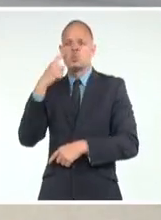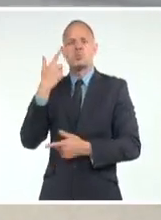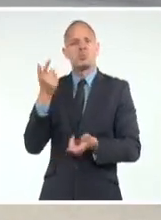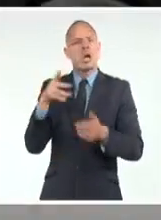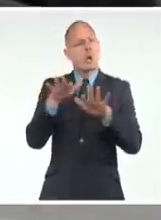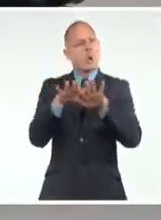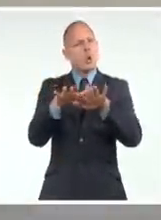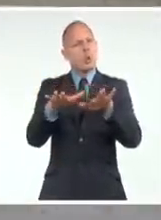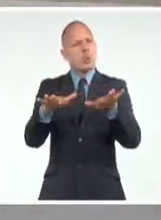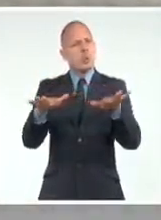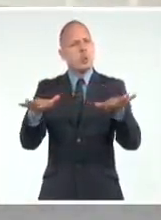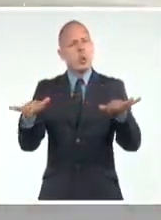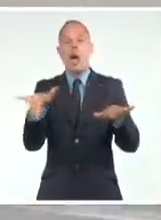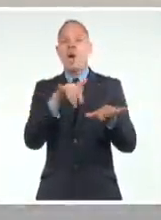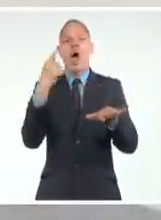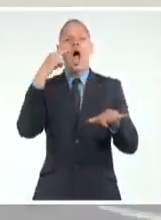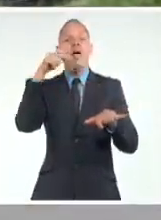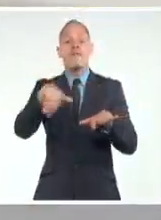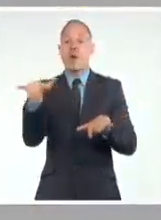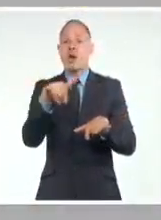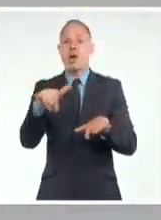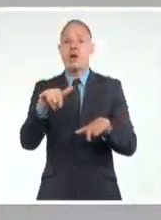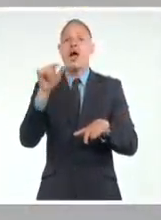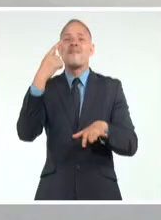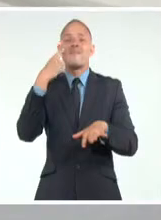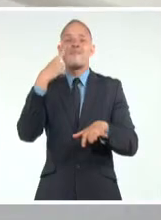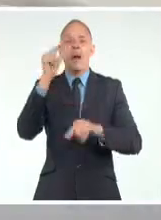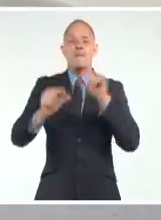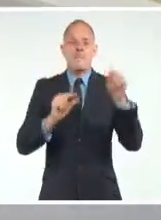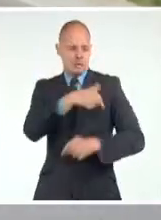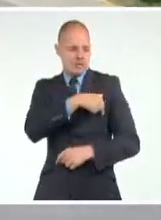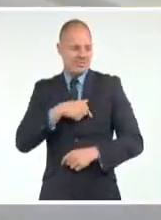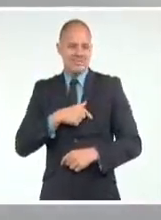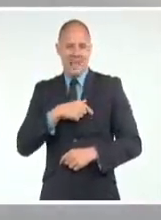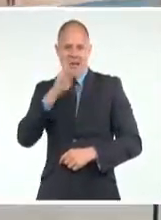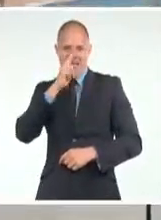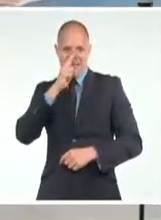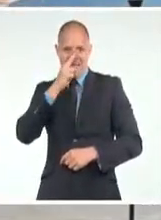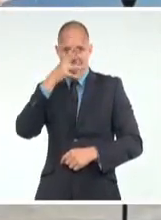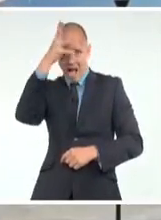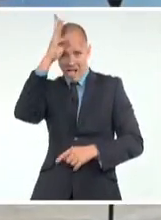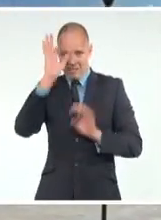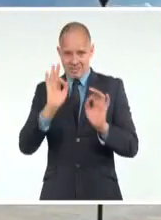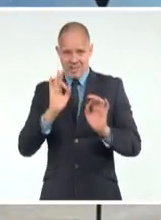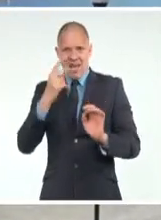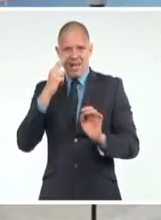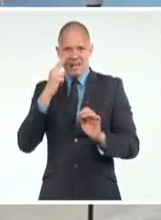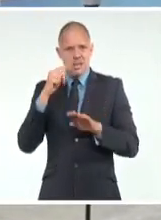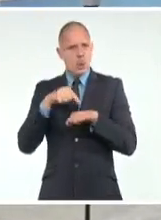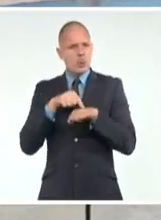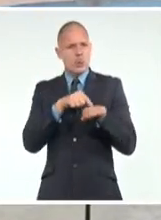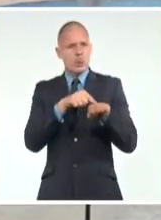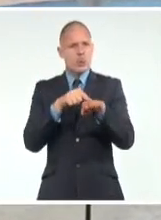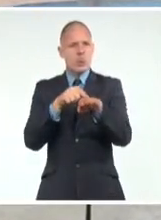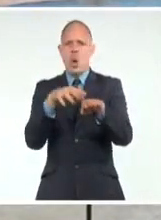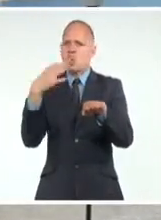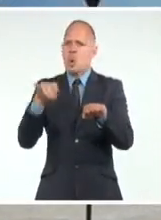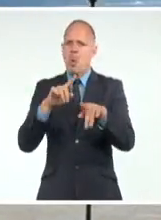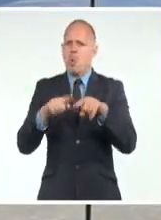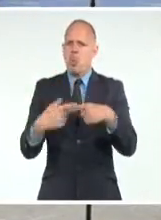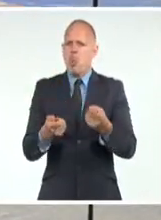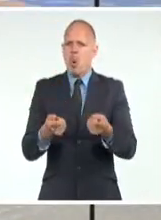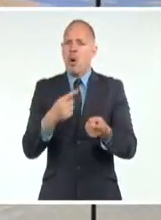pueden verse los combatientes de la Brigada Especial Nacional del Ministerio del Interior en custodia. Esos que preservan la